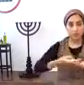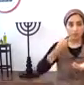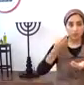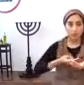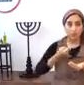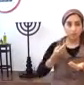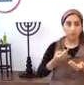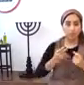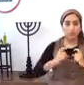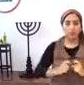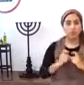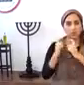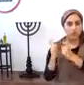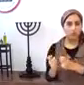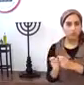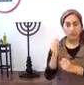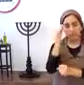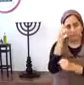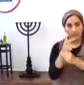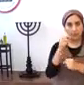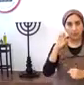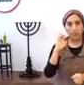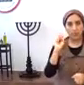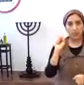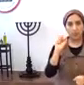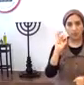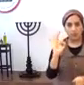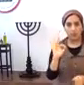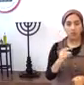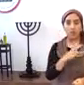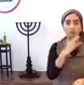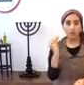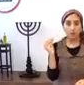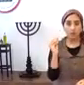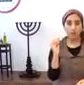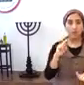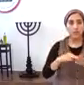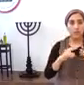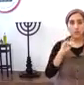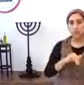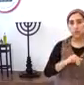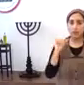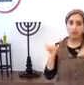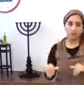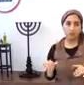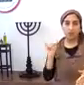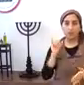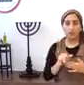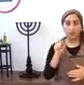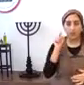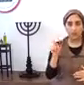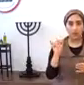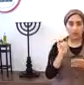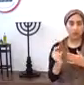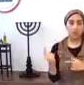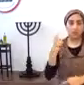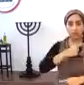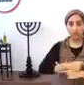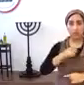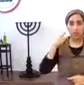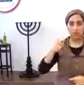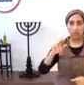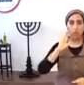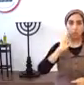duelo le da a Esav. Y entonces era una señal de que ese día